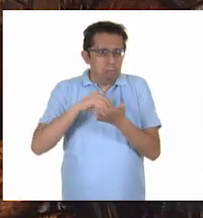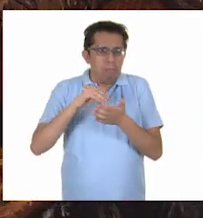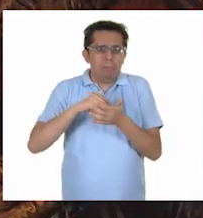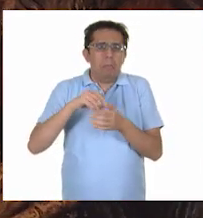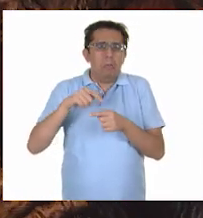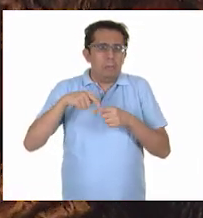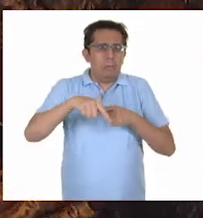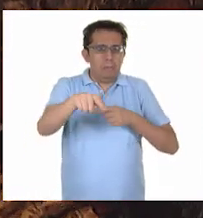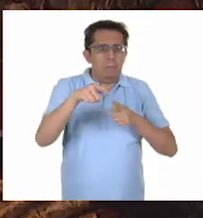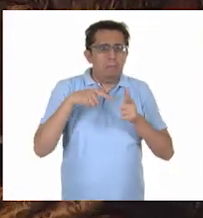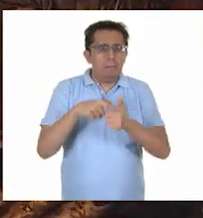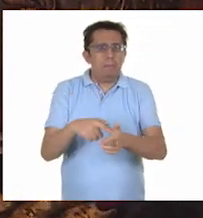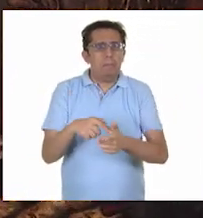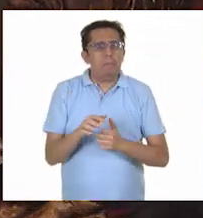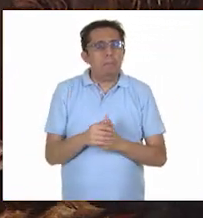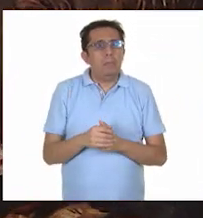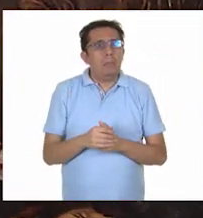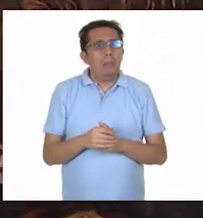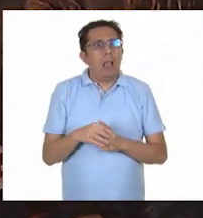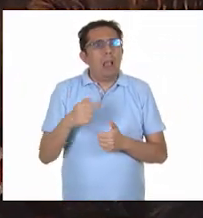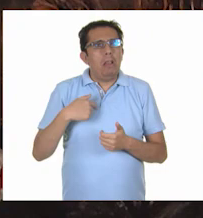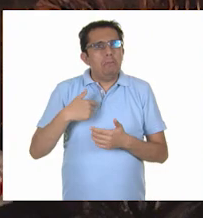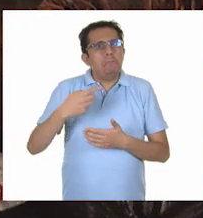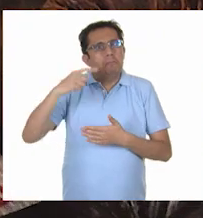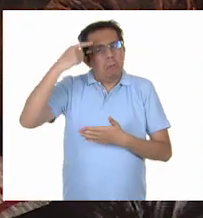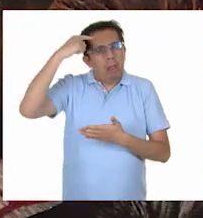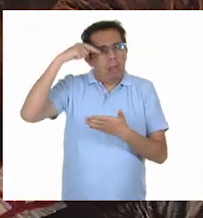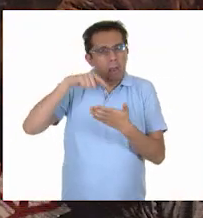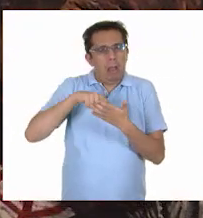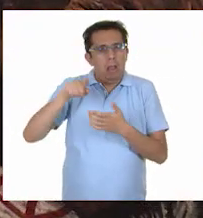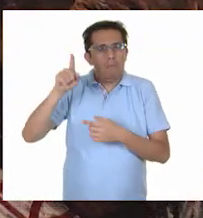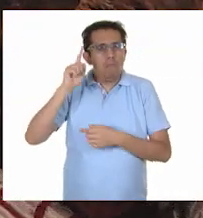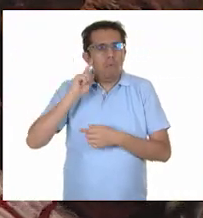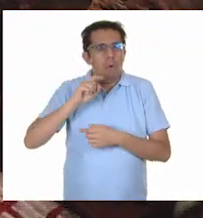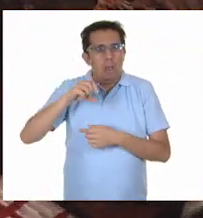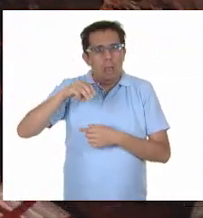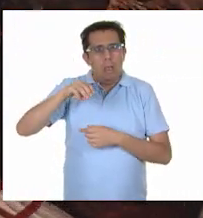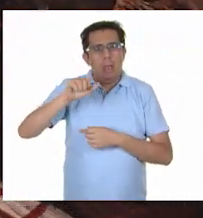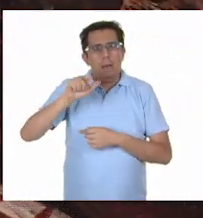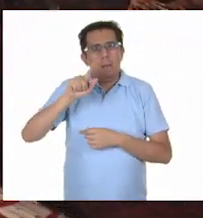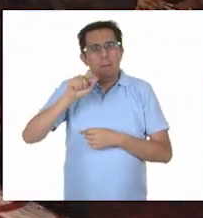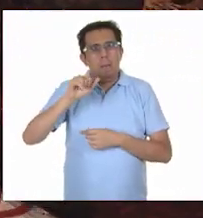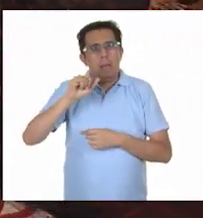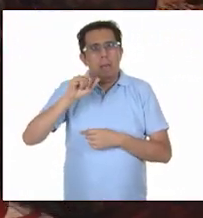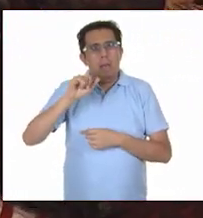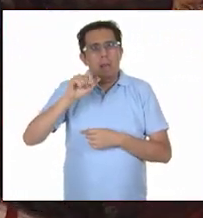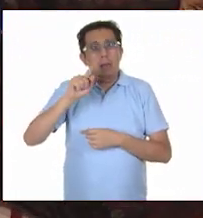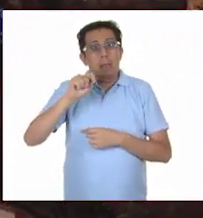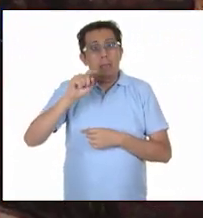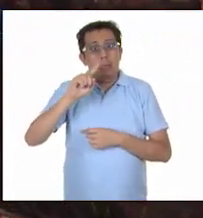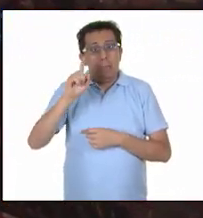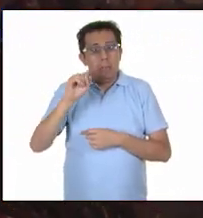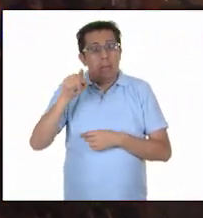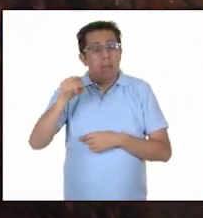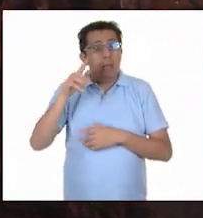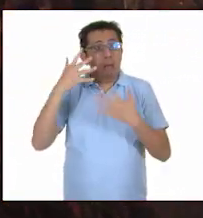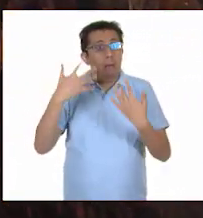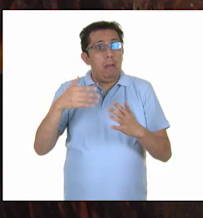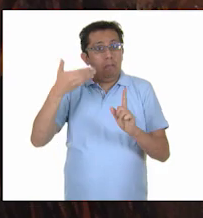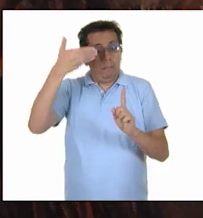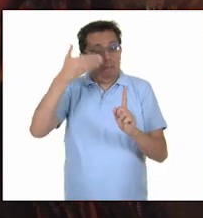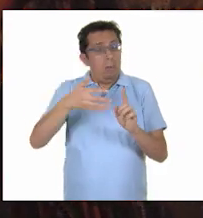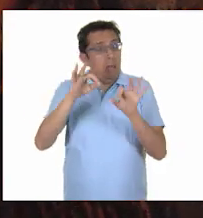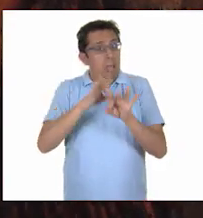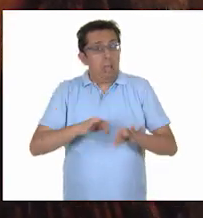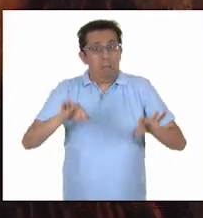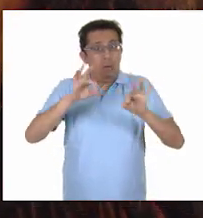Yo considero que doña Malinche, aunque parezca un sacrilegio, es la figura más grande que